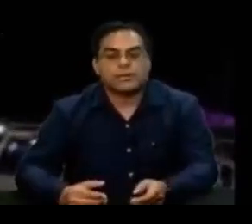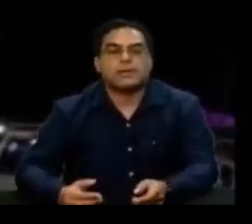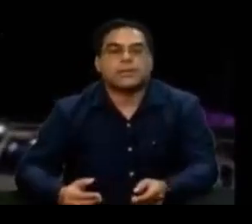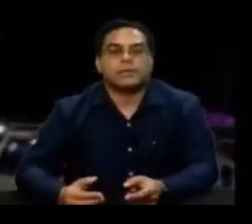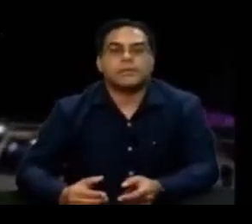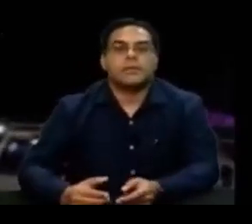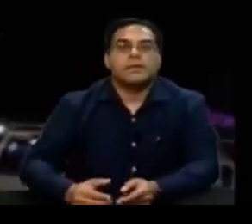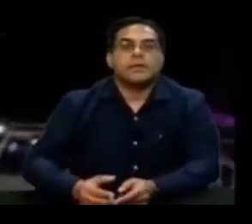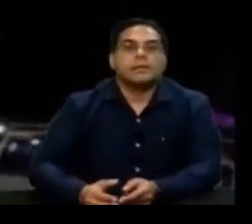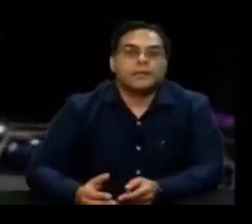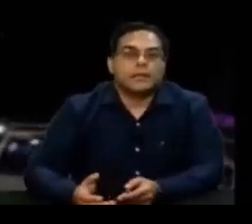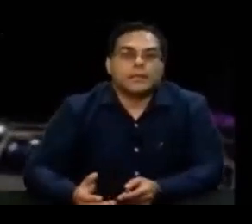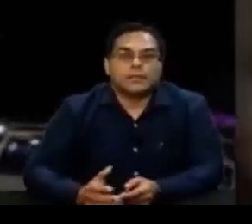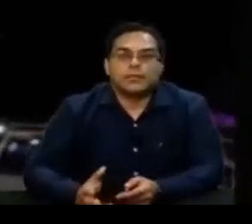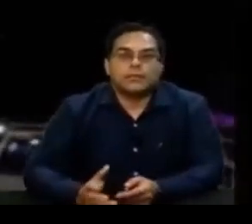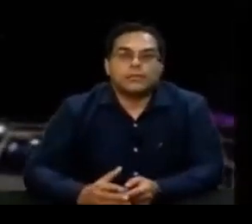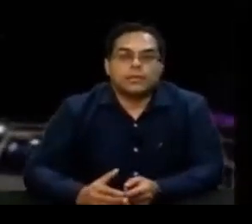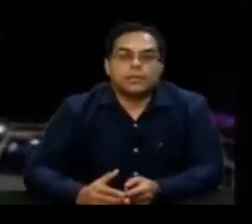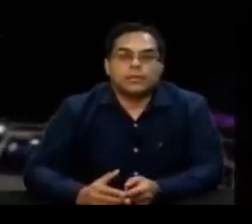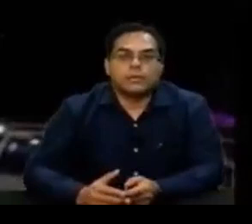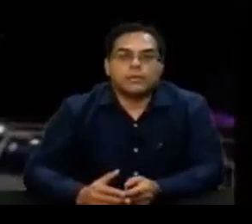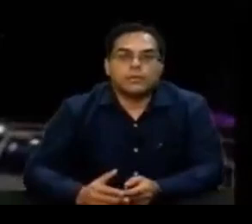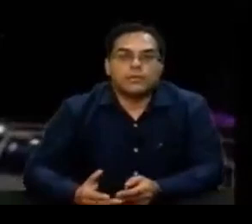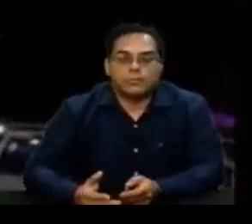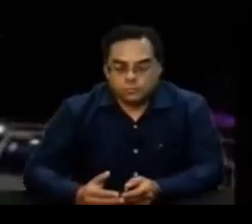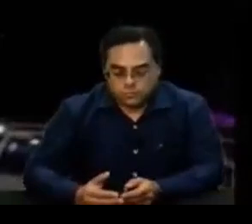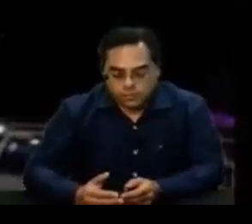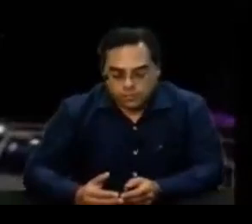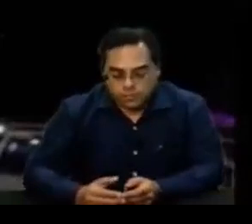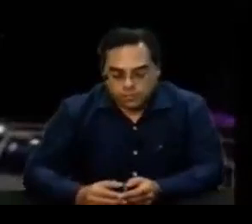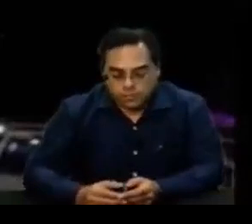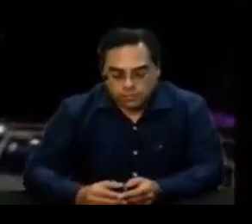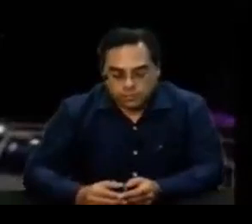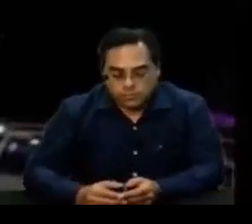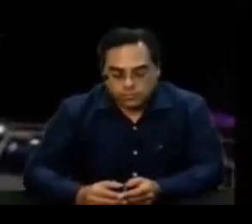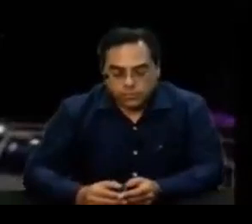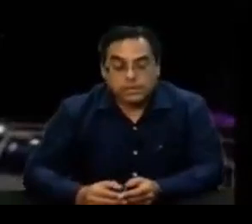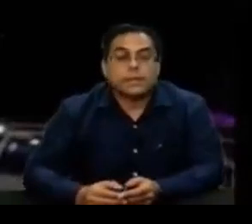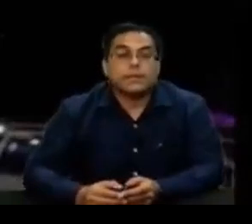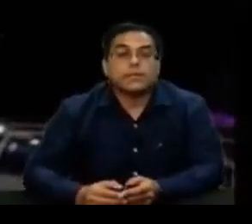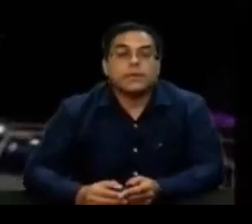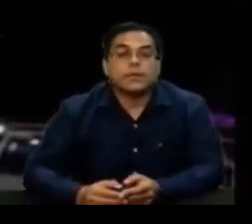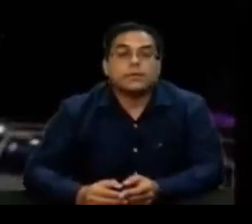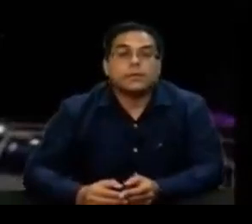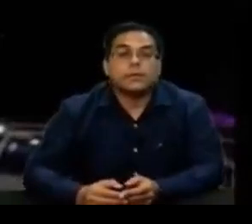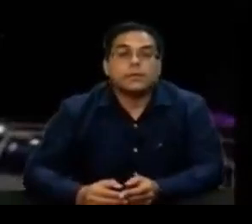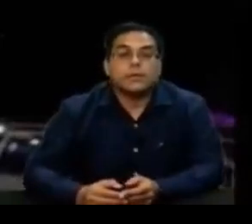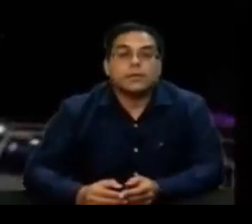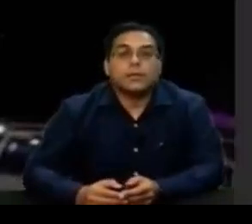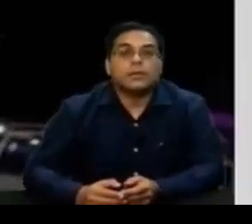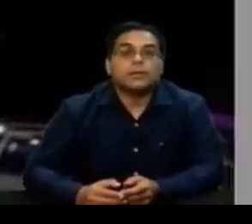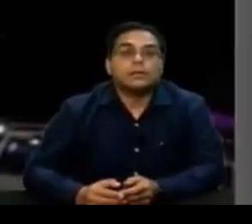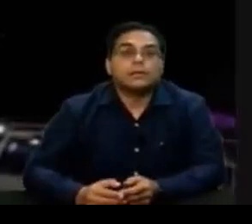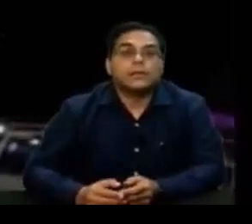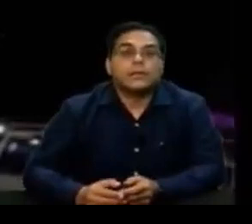más amplias, ¿no? Esta niña, bueno, tuvo un evento con un proyectil de arma de fuego